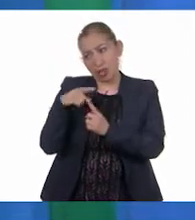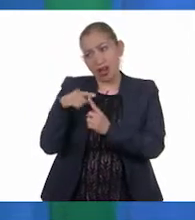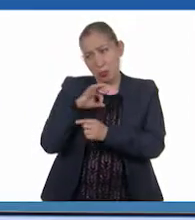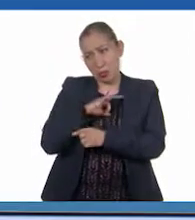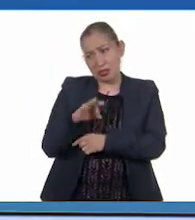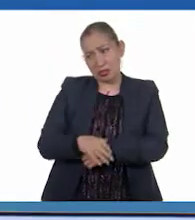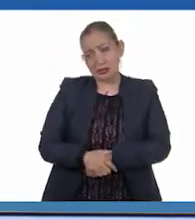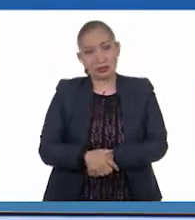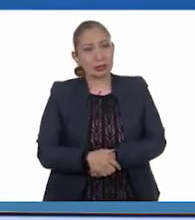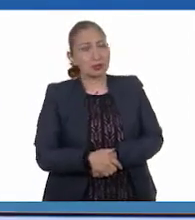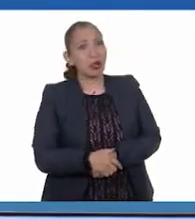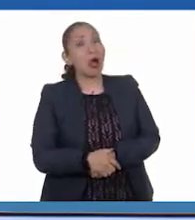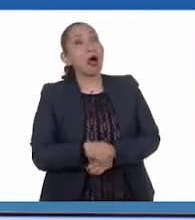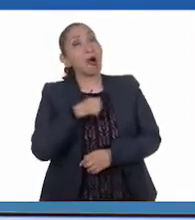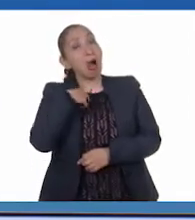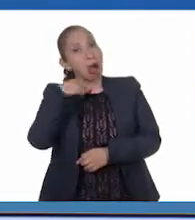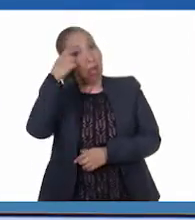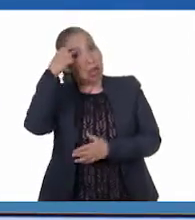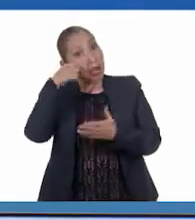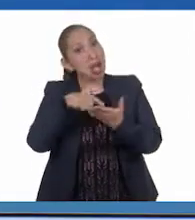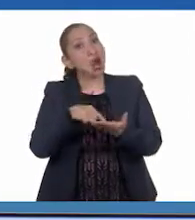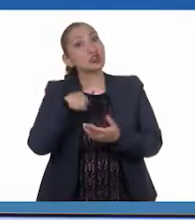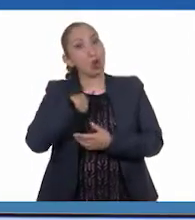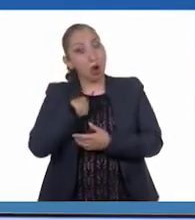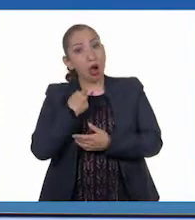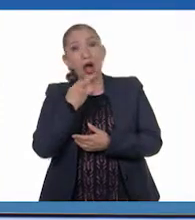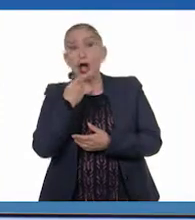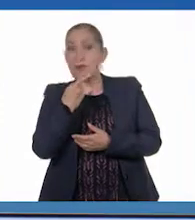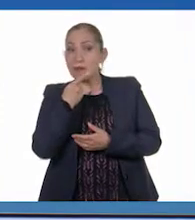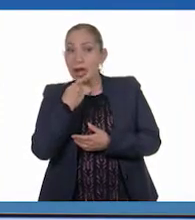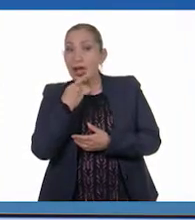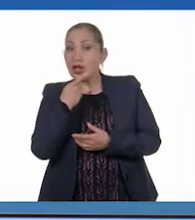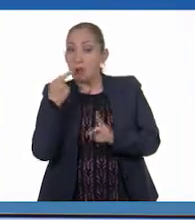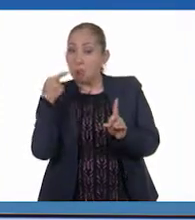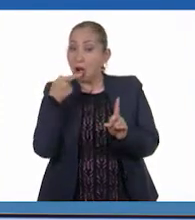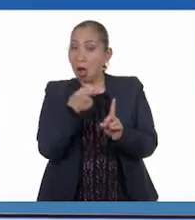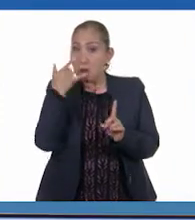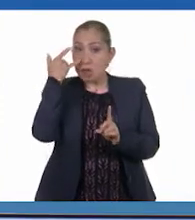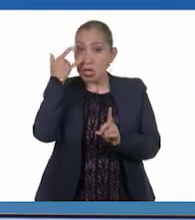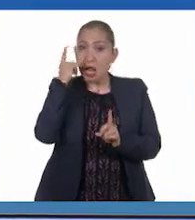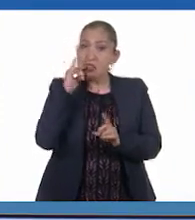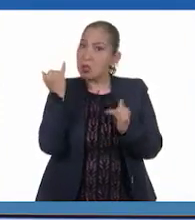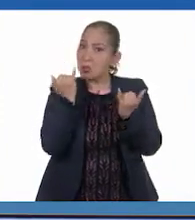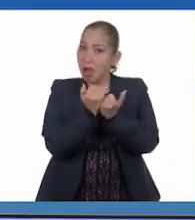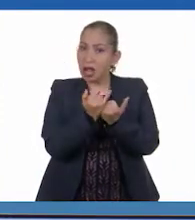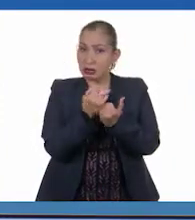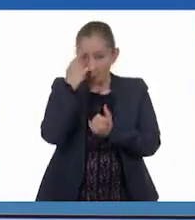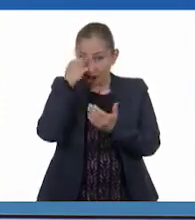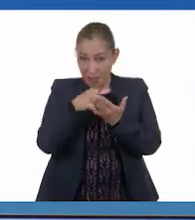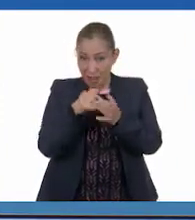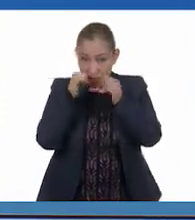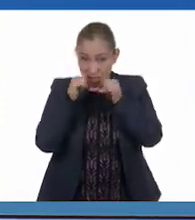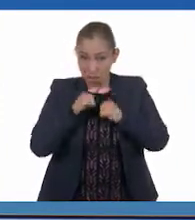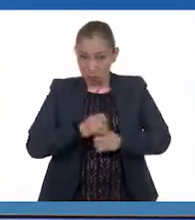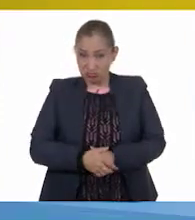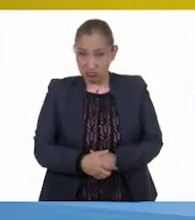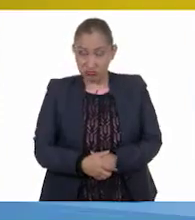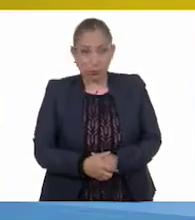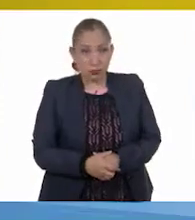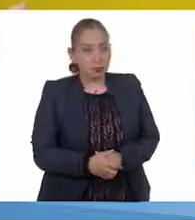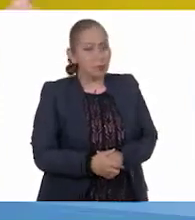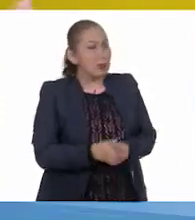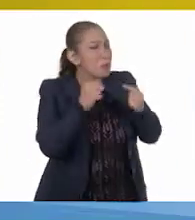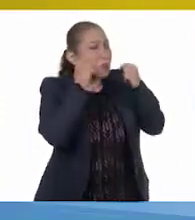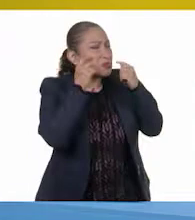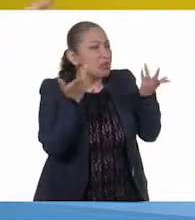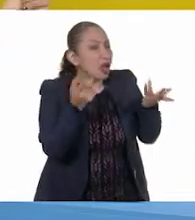tarea. ¡Ah! Creo que debo hablar de la asertividad con la pirata. ¿Creen que me escuche? No pierdes